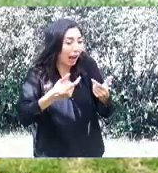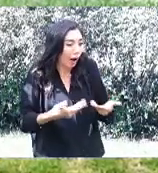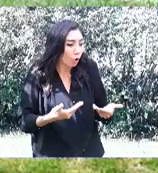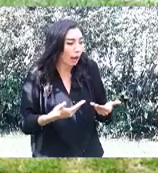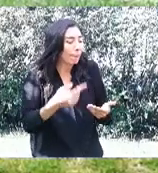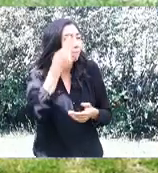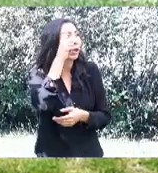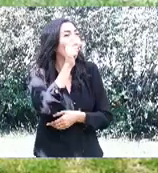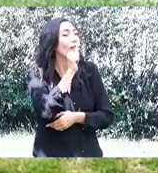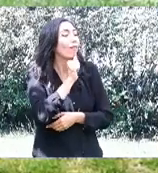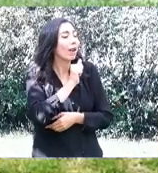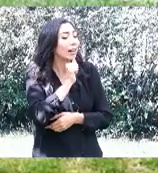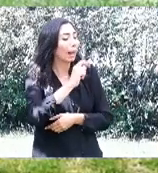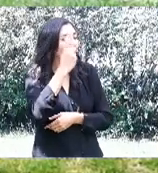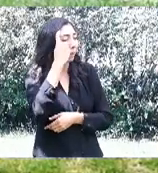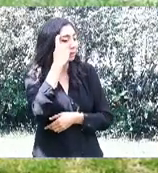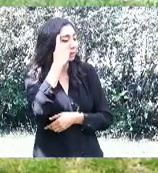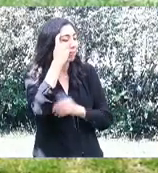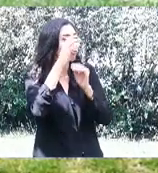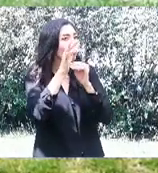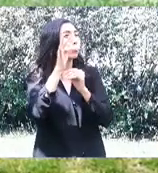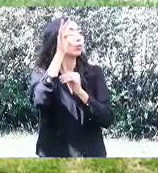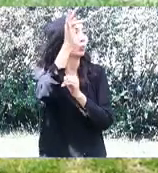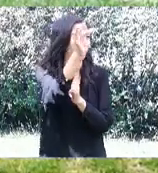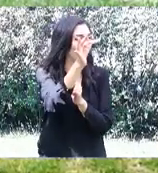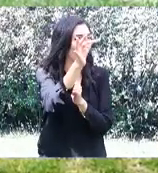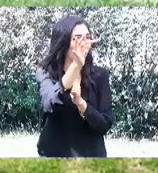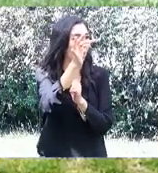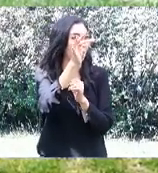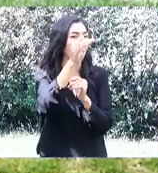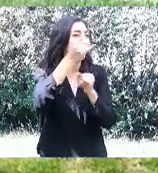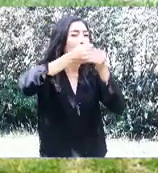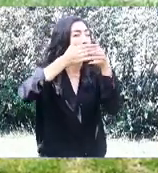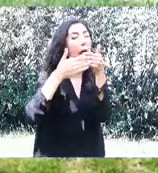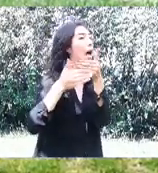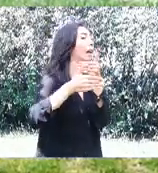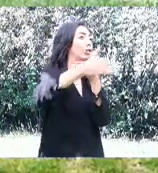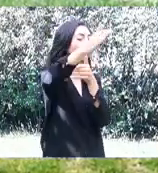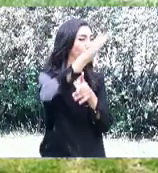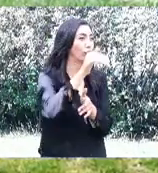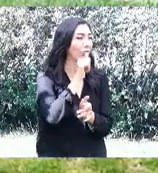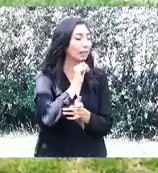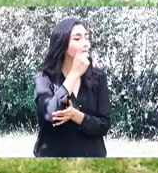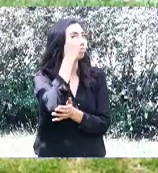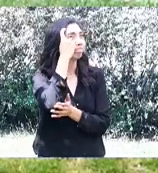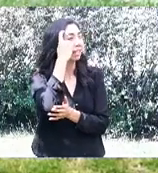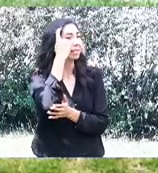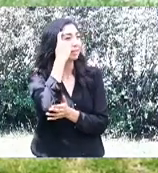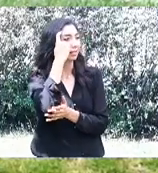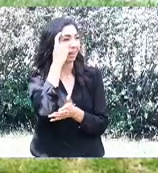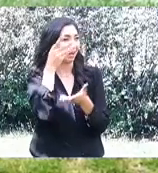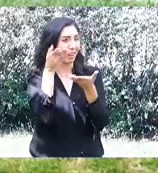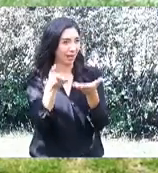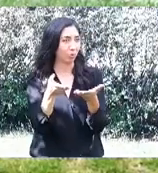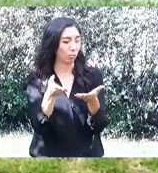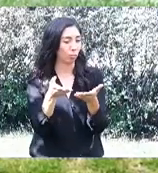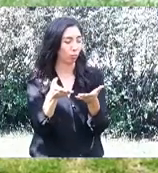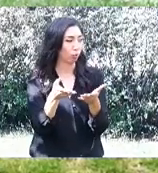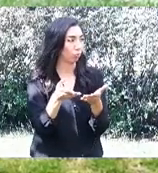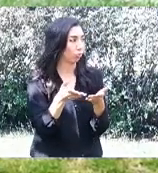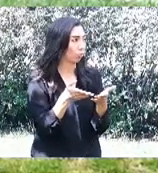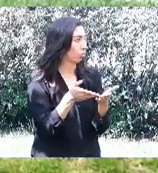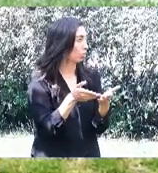nos dificulta el pensar en el futuro nos dificulta pensar a largo plazo nos dificulta pensar en metas eh Más allá de como les